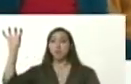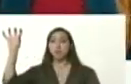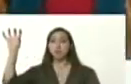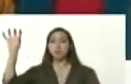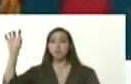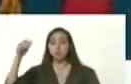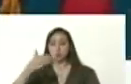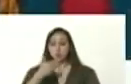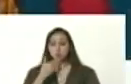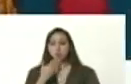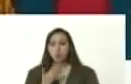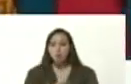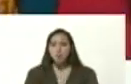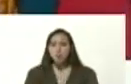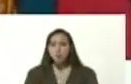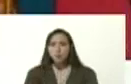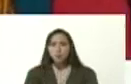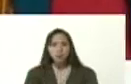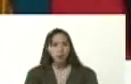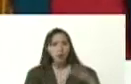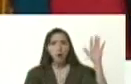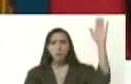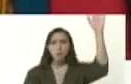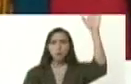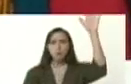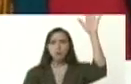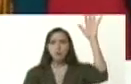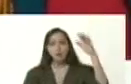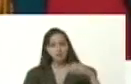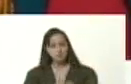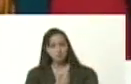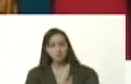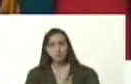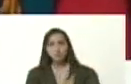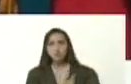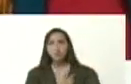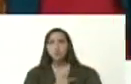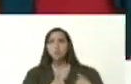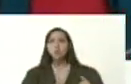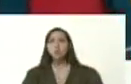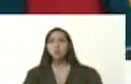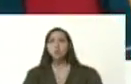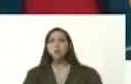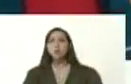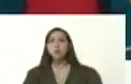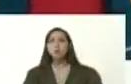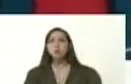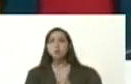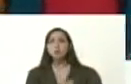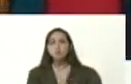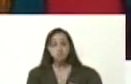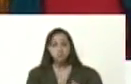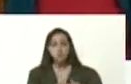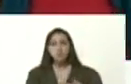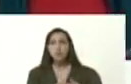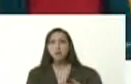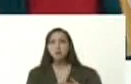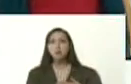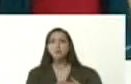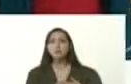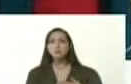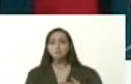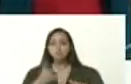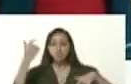izquierda, la que tenemos ahí al lado del corazón, la que está más cerquita del corazón de Chávez, del corazón de la